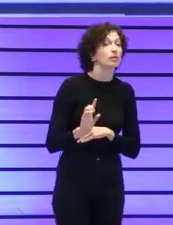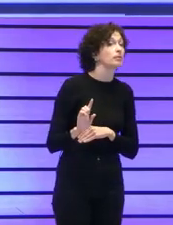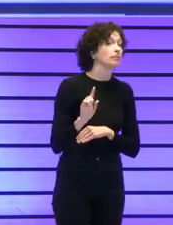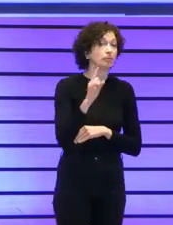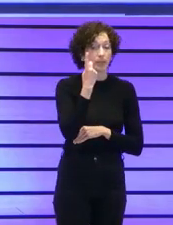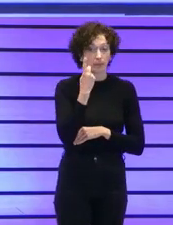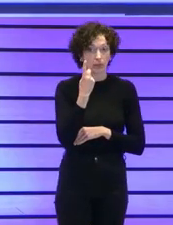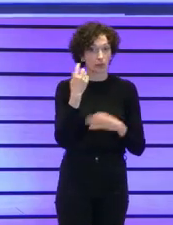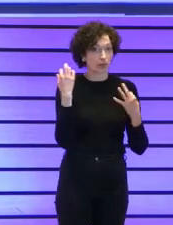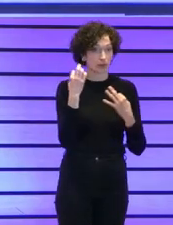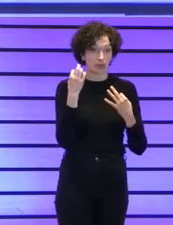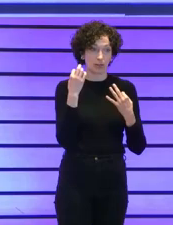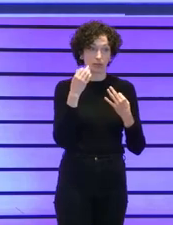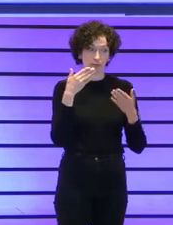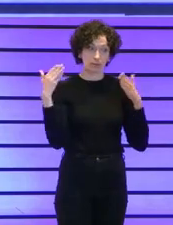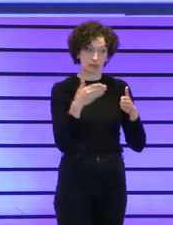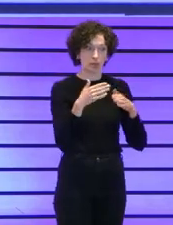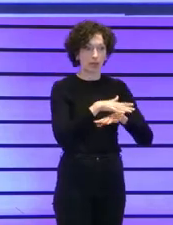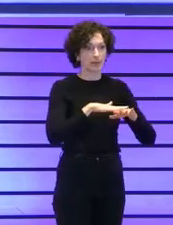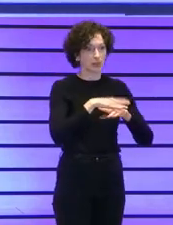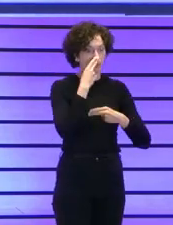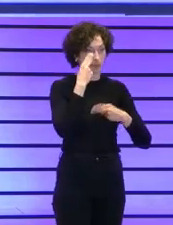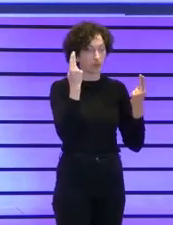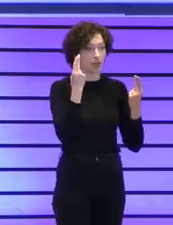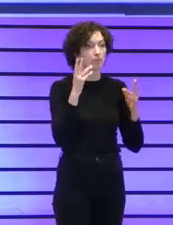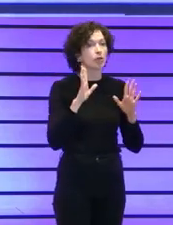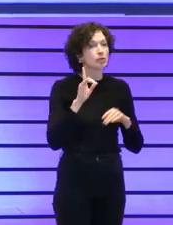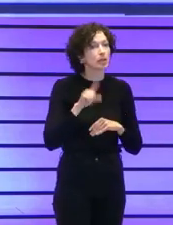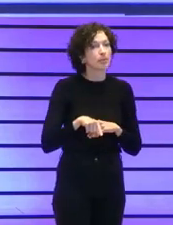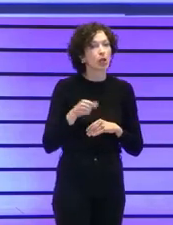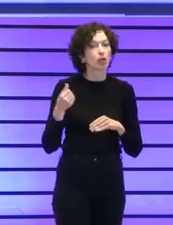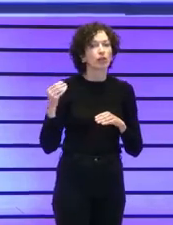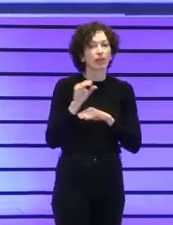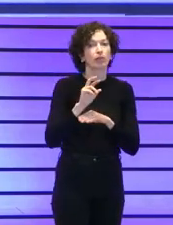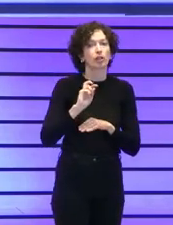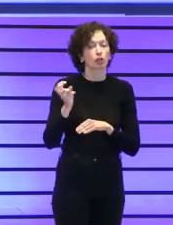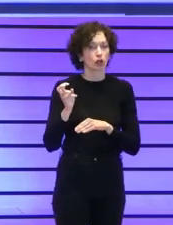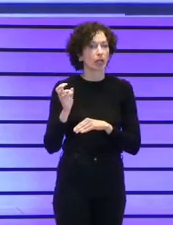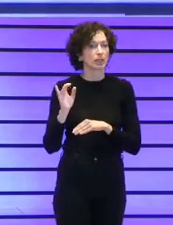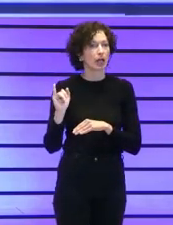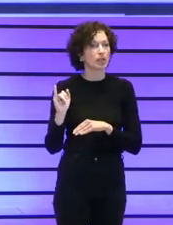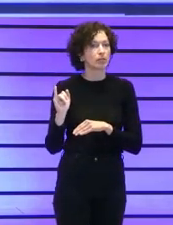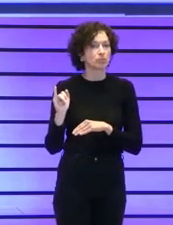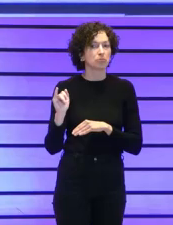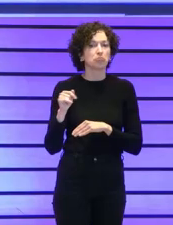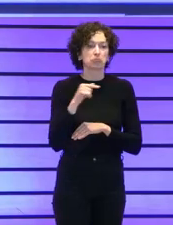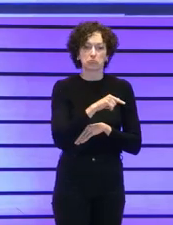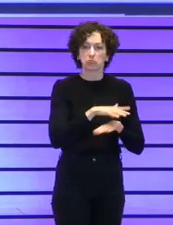administraciones públicas, pero porque hay otras financiaciones que no son la subvención y que en España